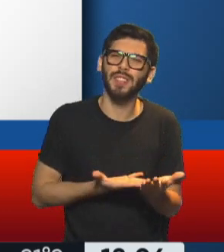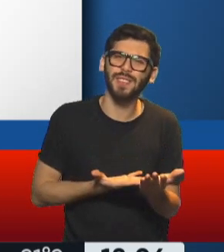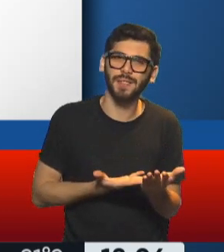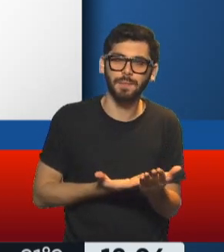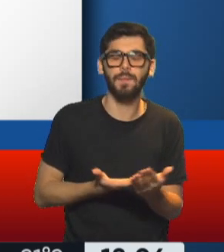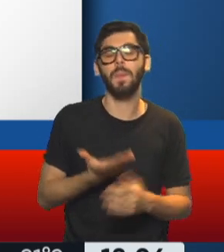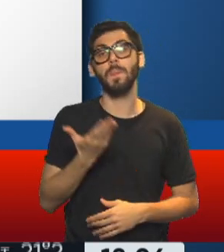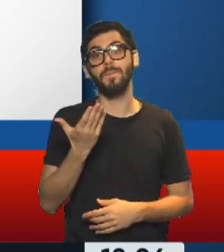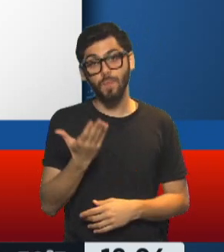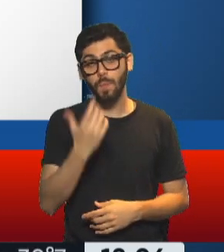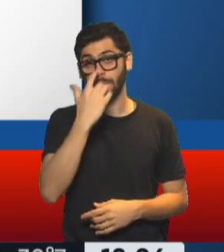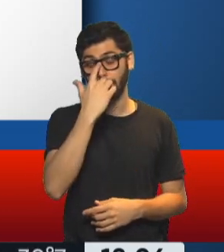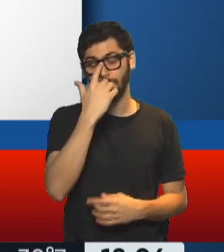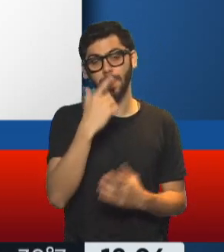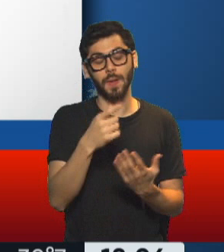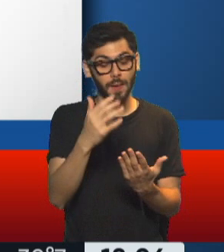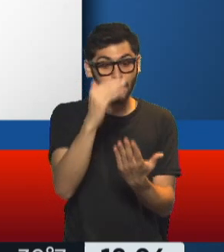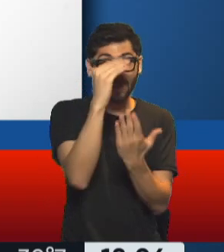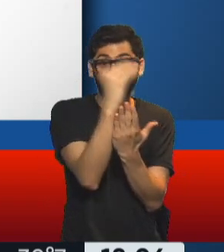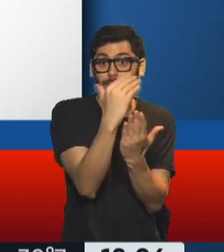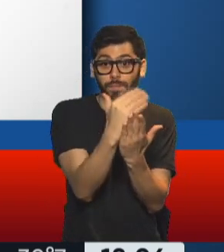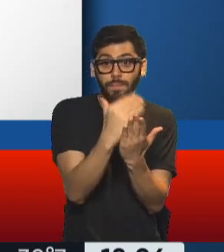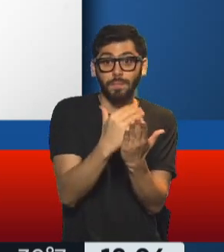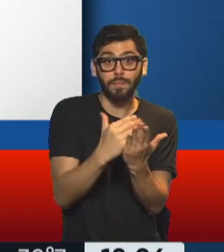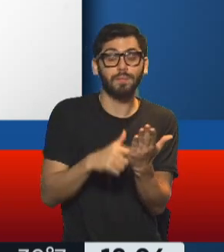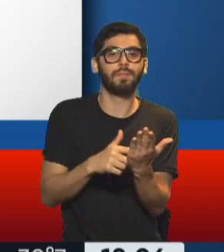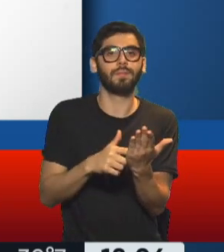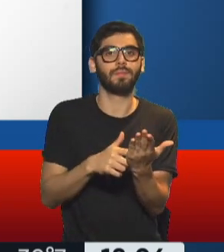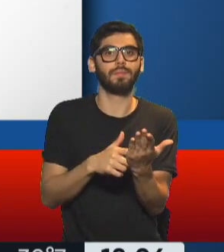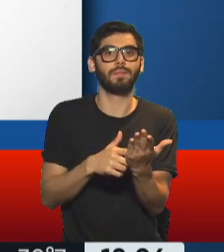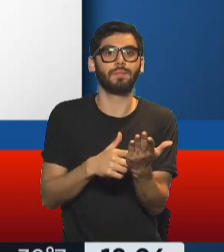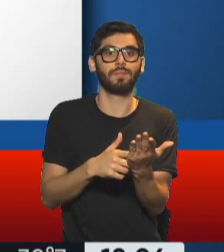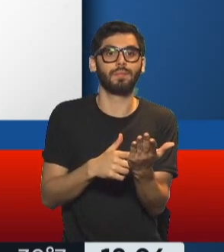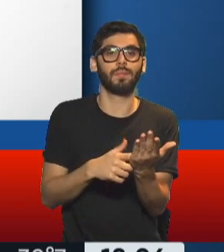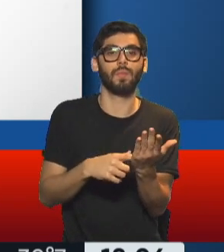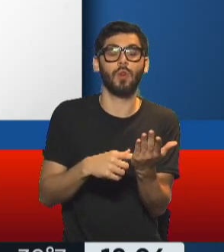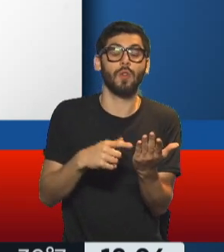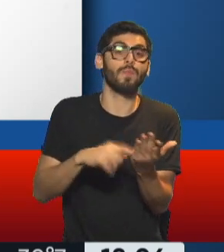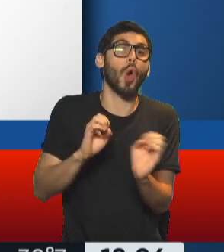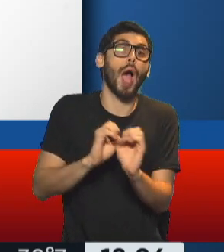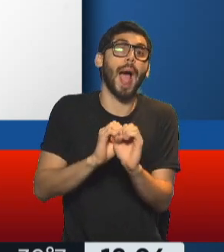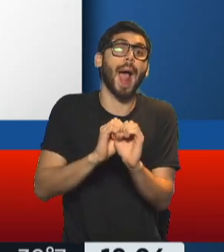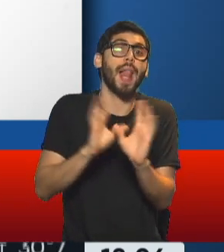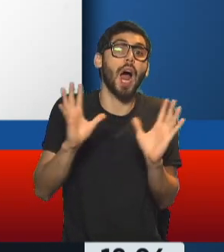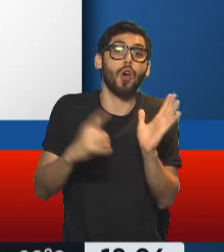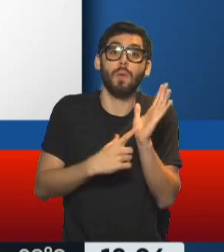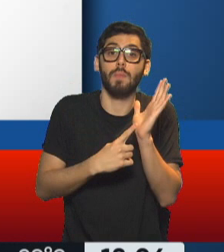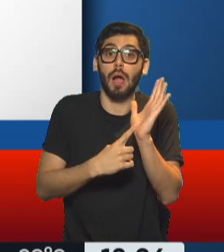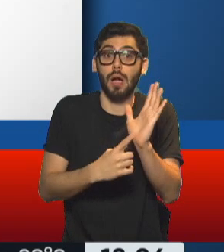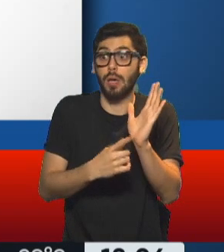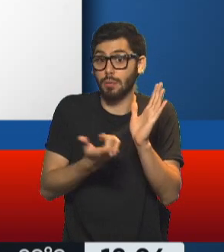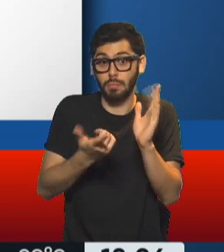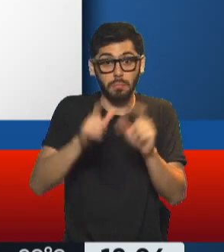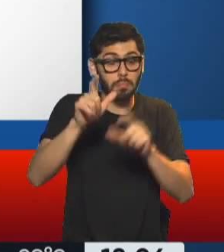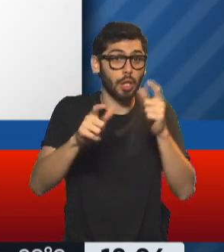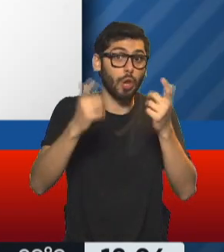expresa todos los fundamentos claros que están ocurriendo a partir de ahora para cualquier ciudadano de cualquier país. Y que